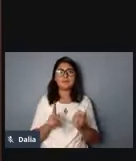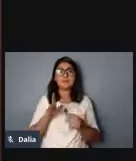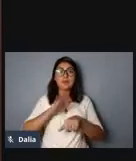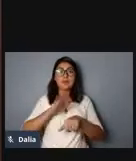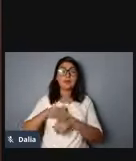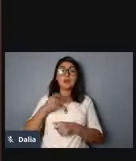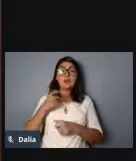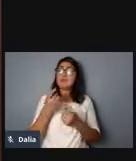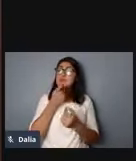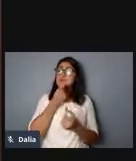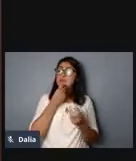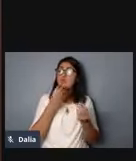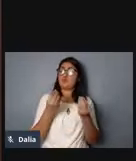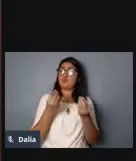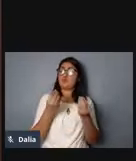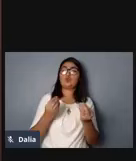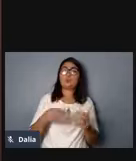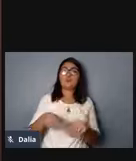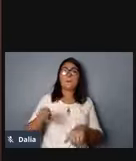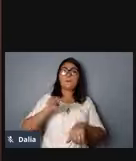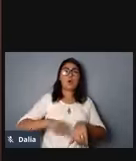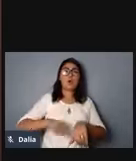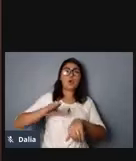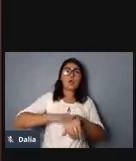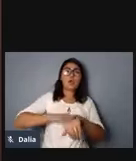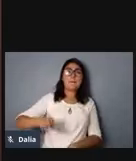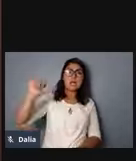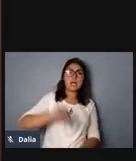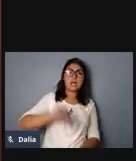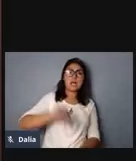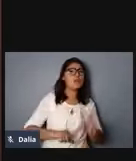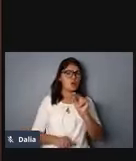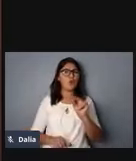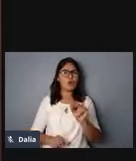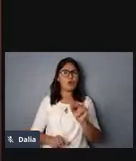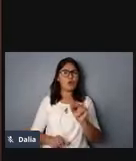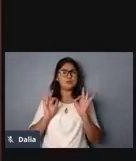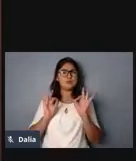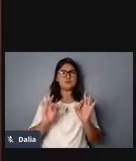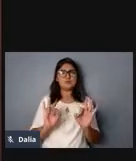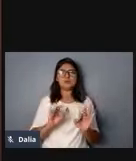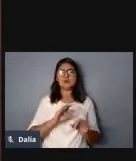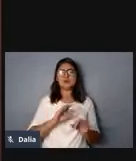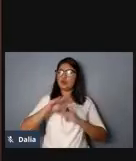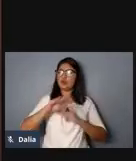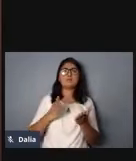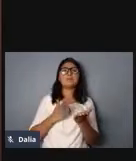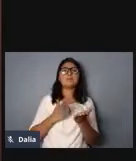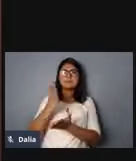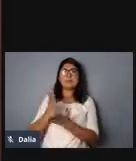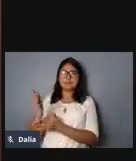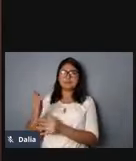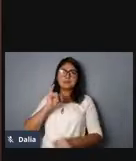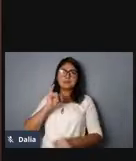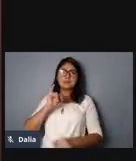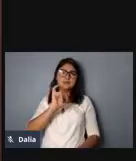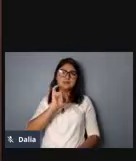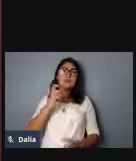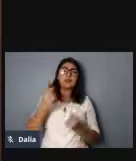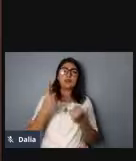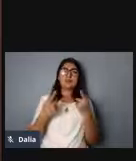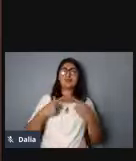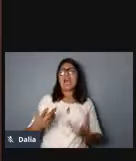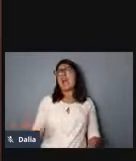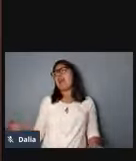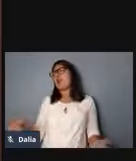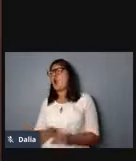todo de mamás y papás con niños con sobredotación intelectual que decían, ay, pues es que no es justo porque nuestros hijos